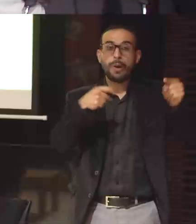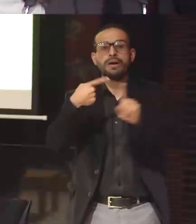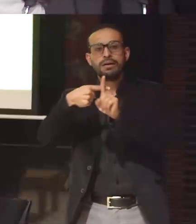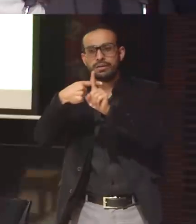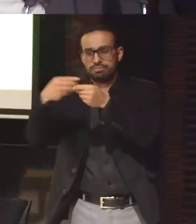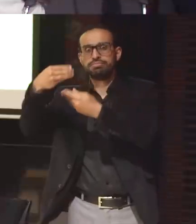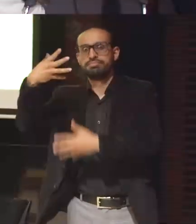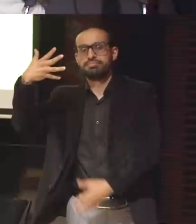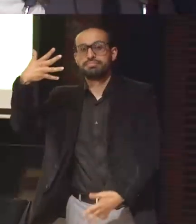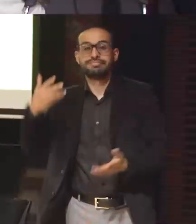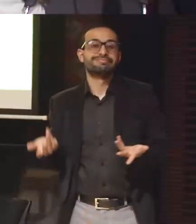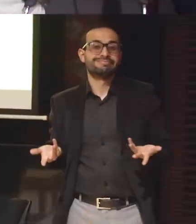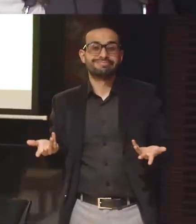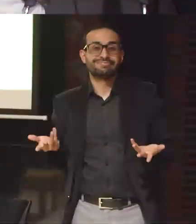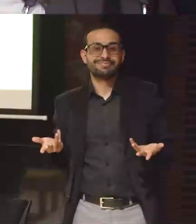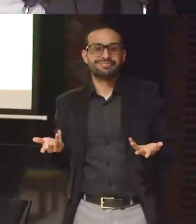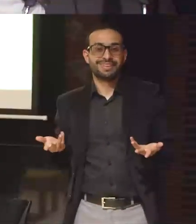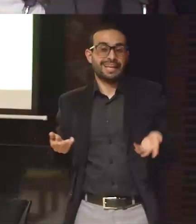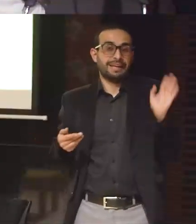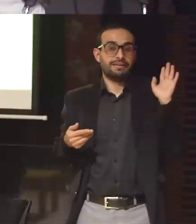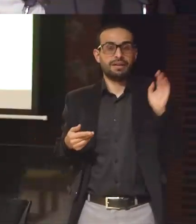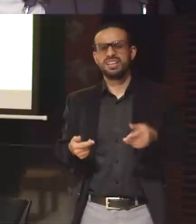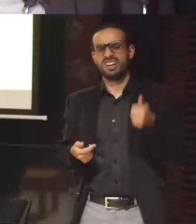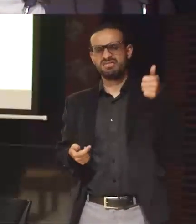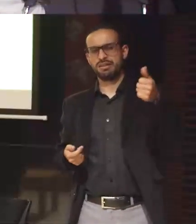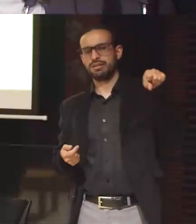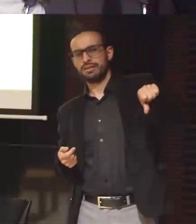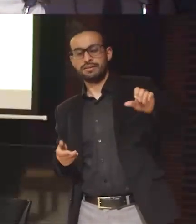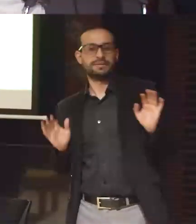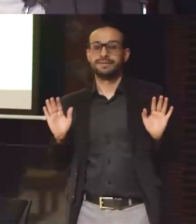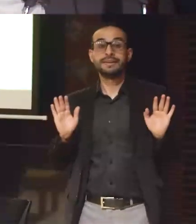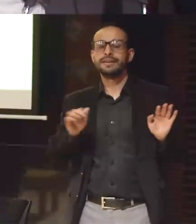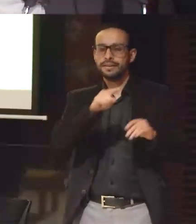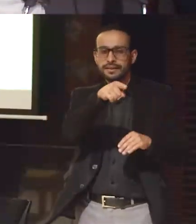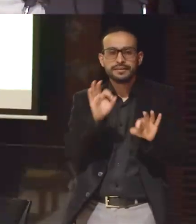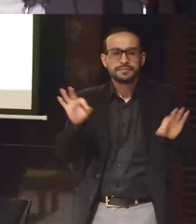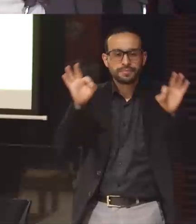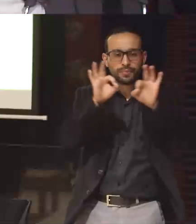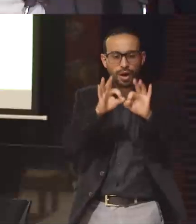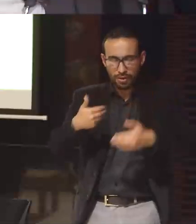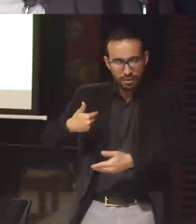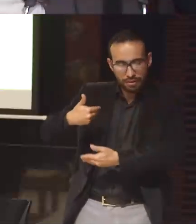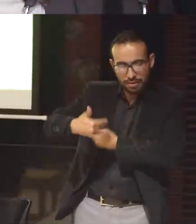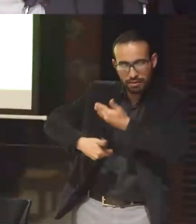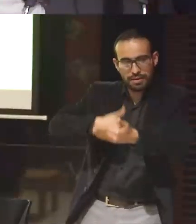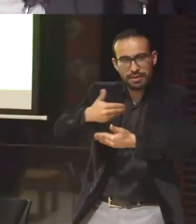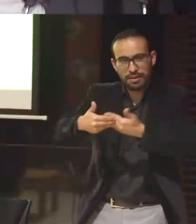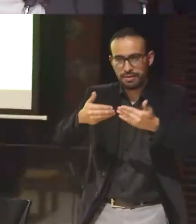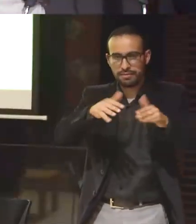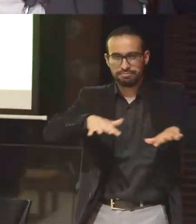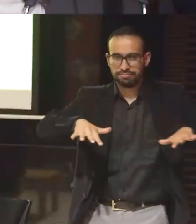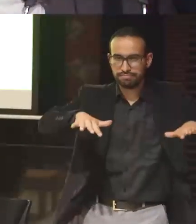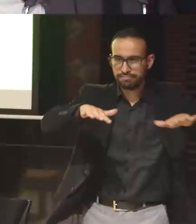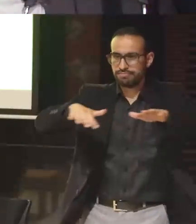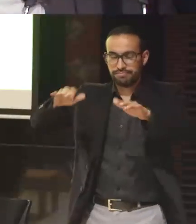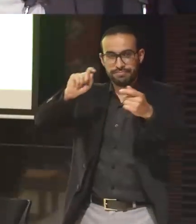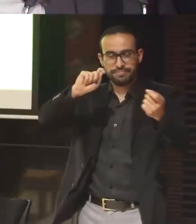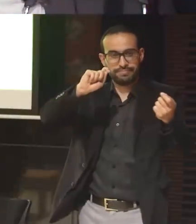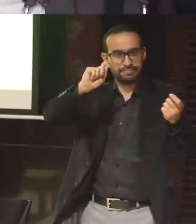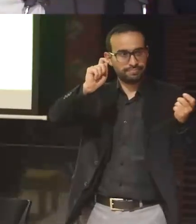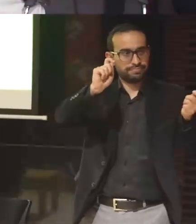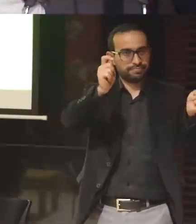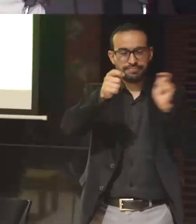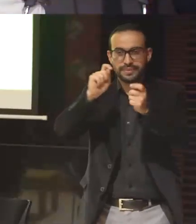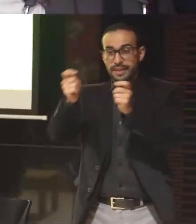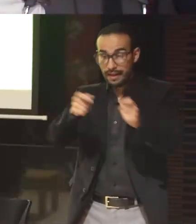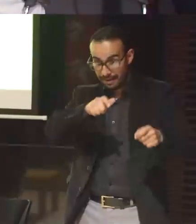esa cultura ni buena ni mala, es cómo trabajamos los entornos y la capacidad o la relación que las